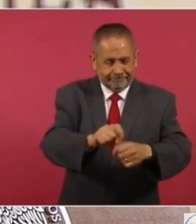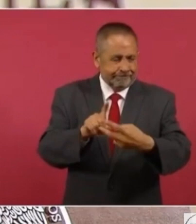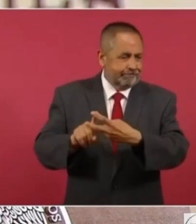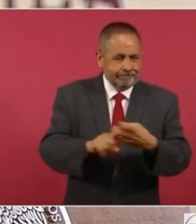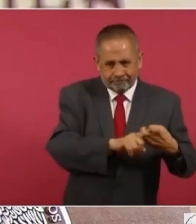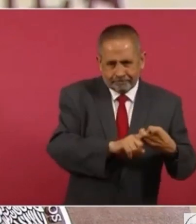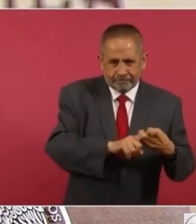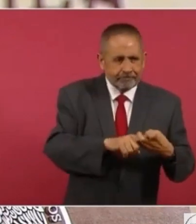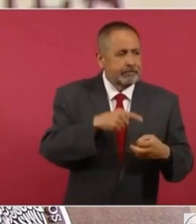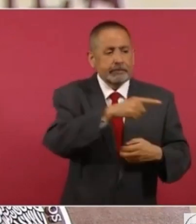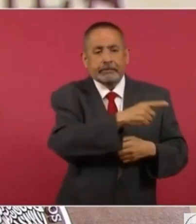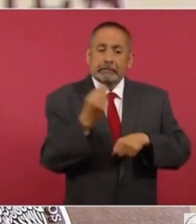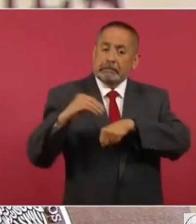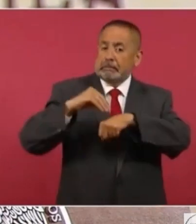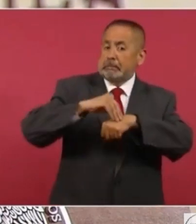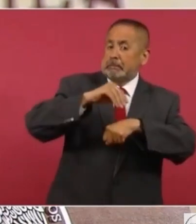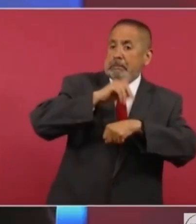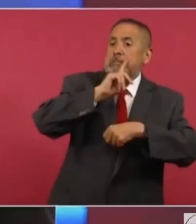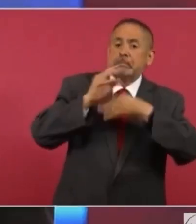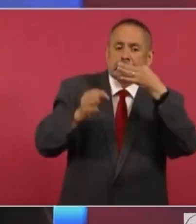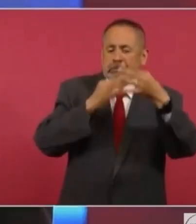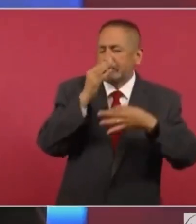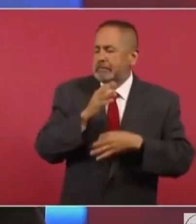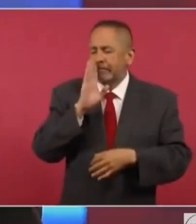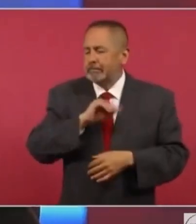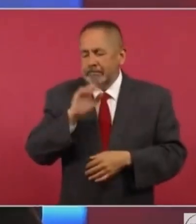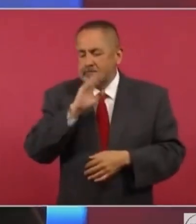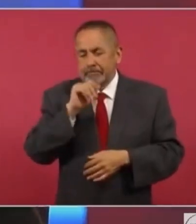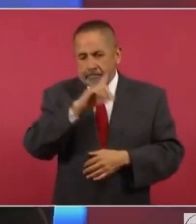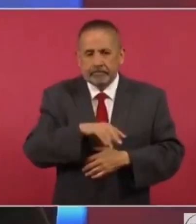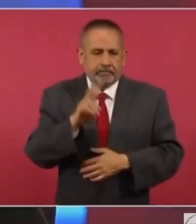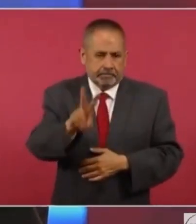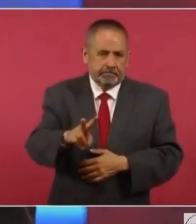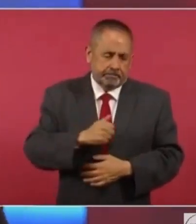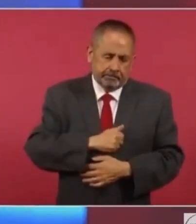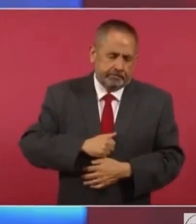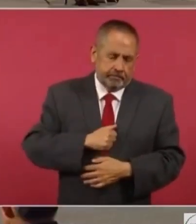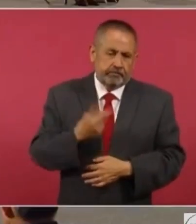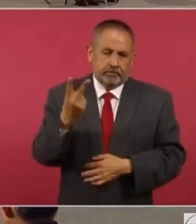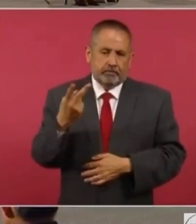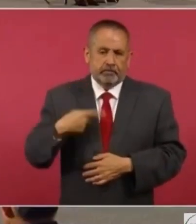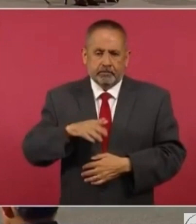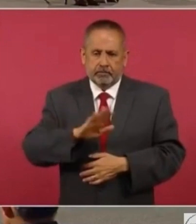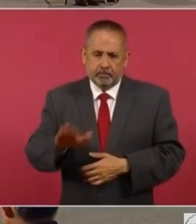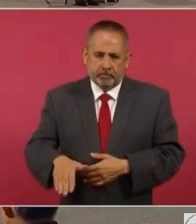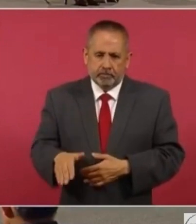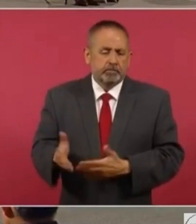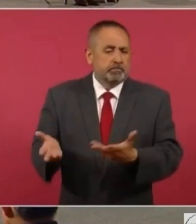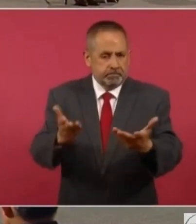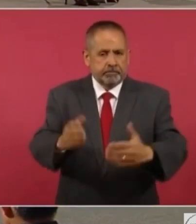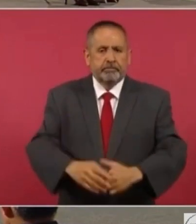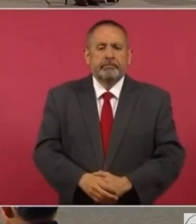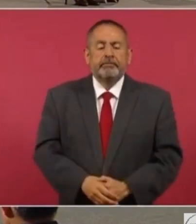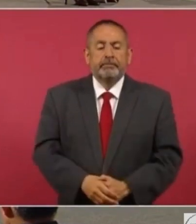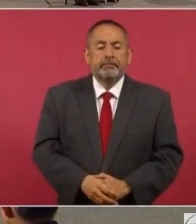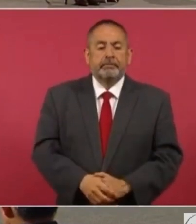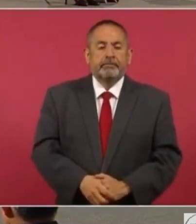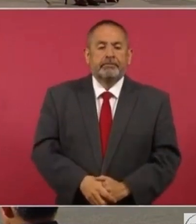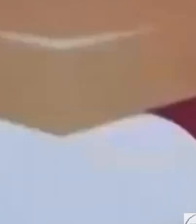en donde lamentablemente 2 perdieron la vida. Vamos a verlo.